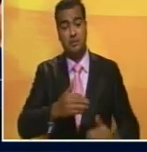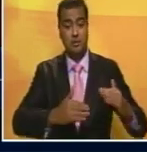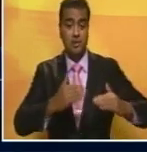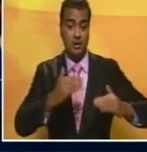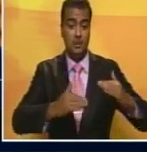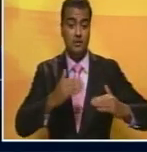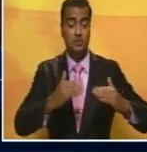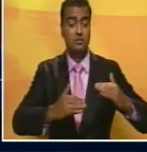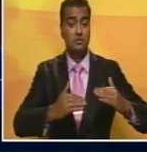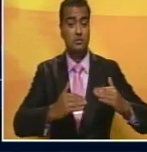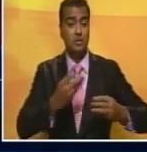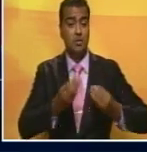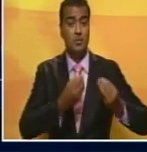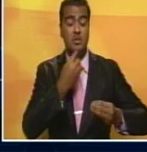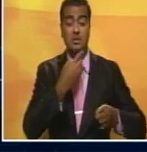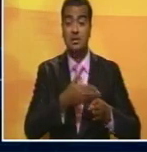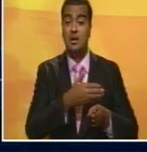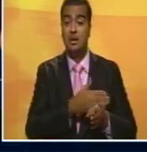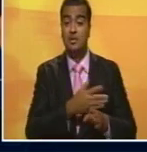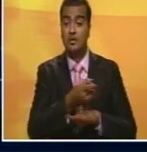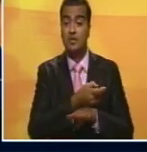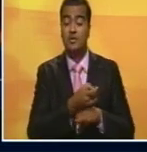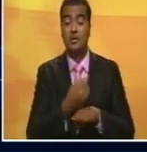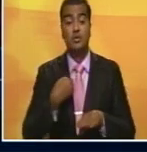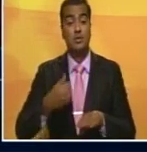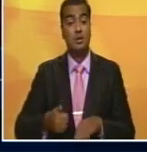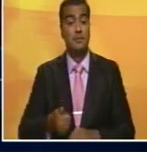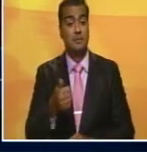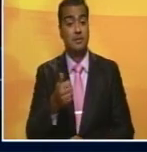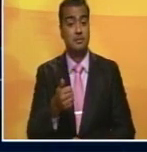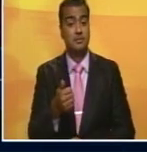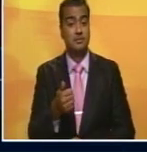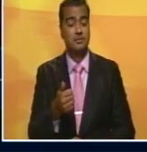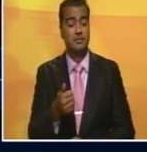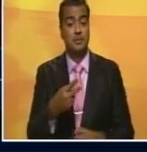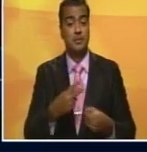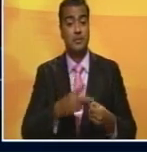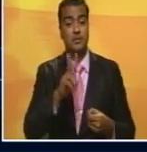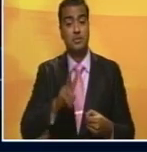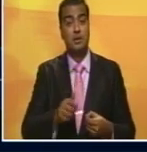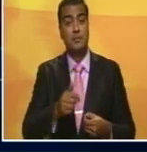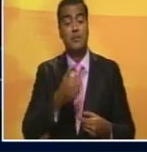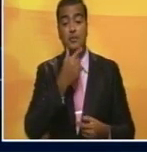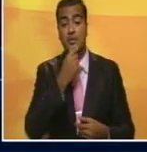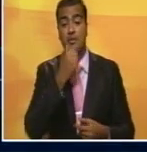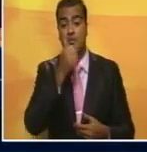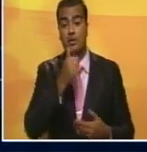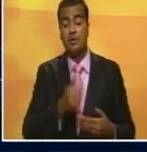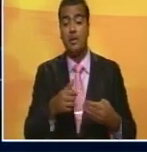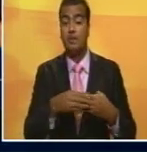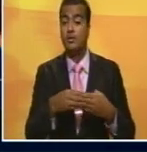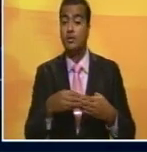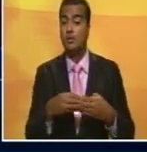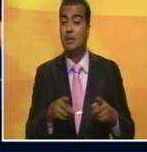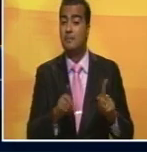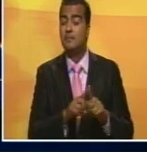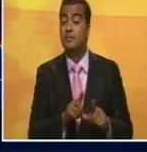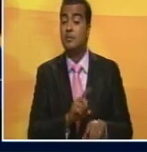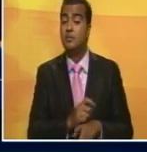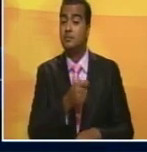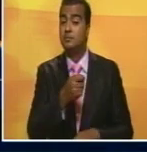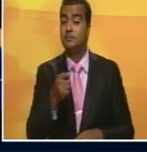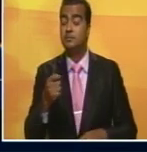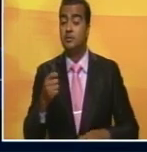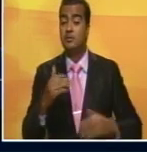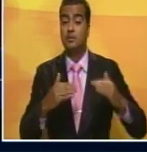equilibrios y, como decía antes, de esa manera el gobierno obtiene más, o PDVSA, más bolívares por cada dólar, y al mismo tiempo el precio